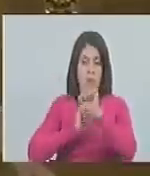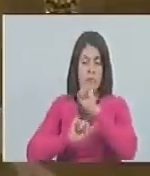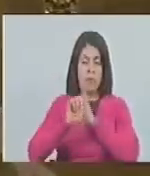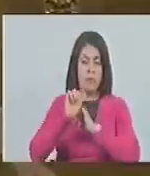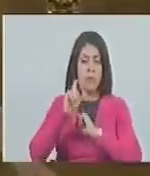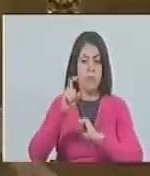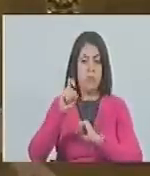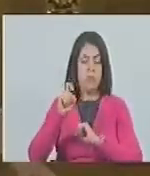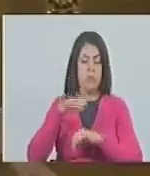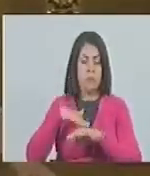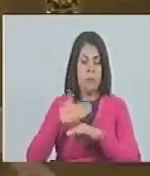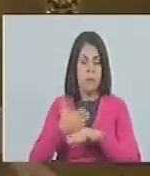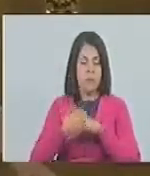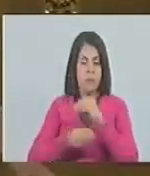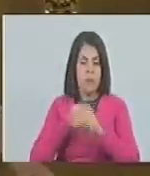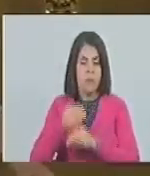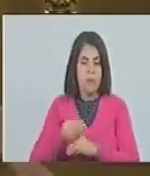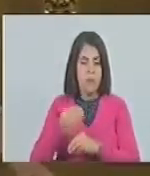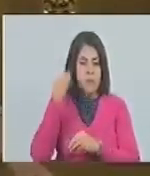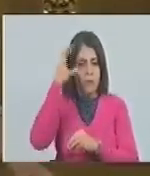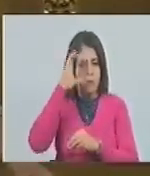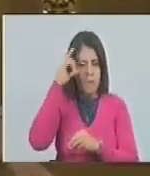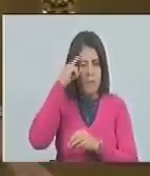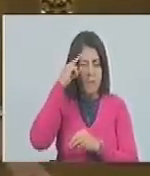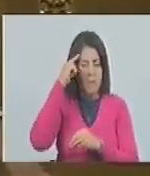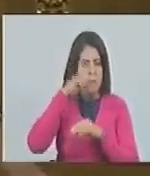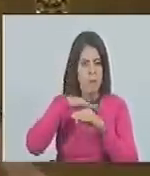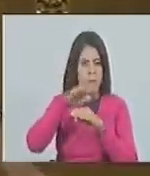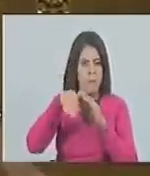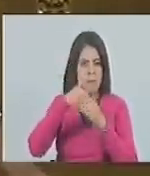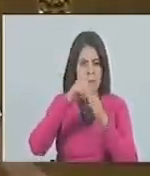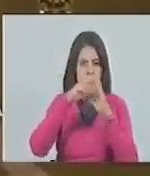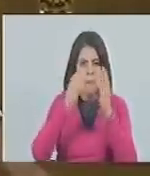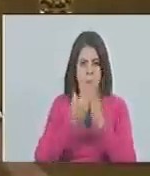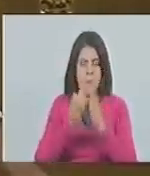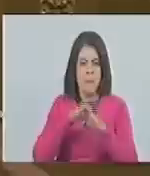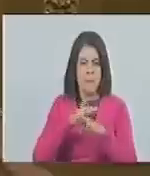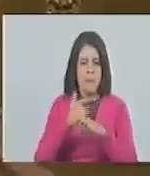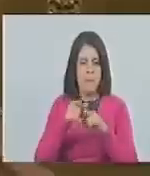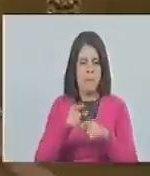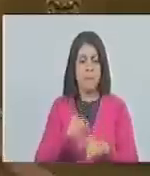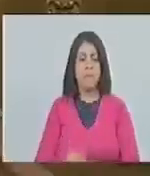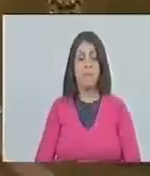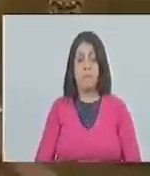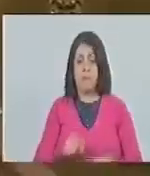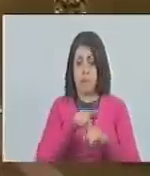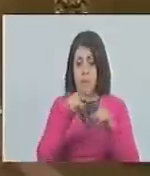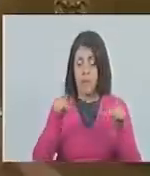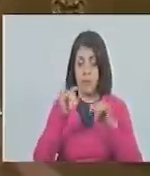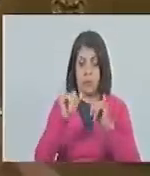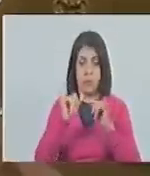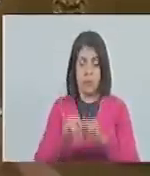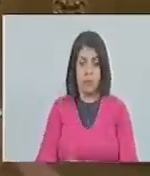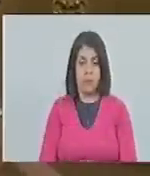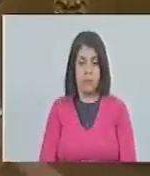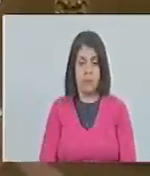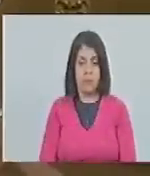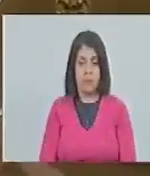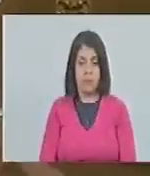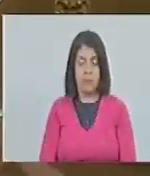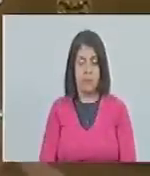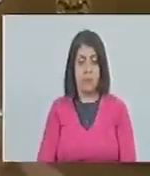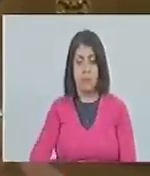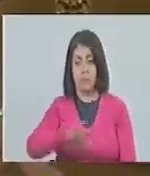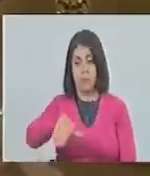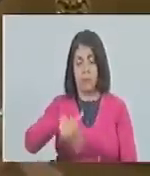Saab, para concientizar a todo el mundo de este caso y para que